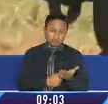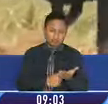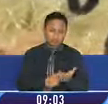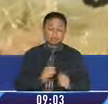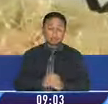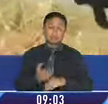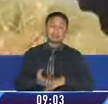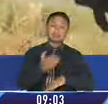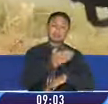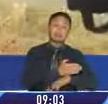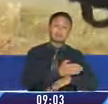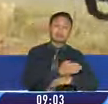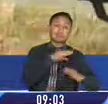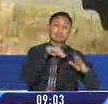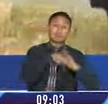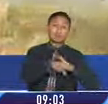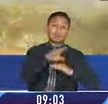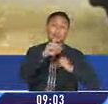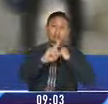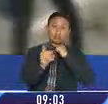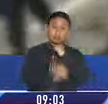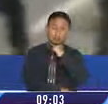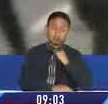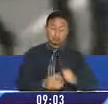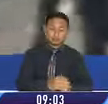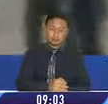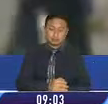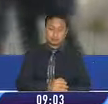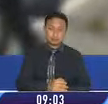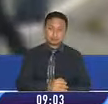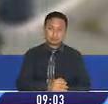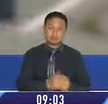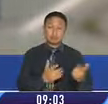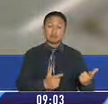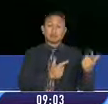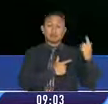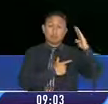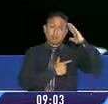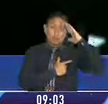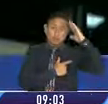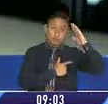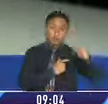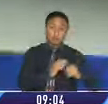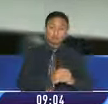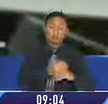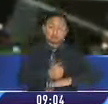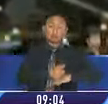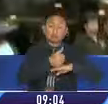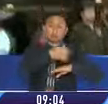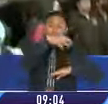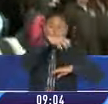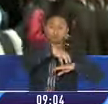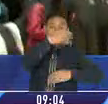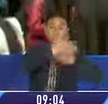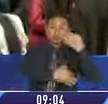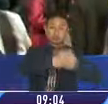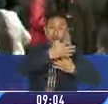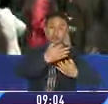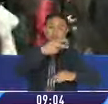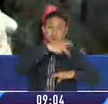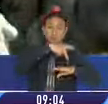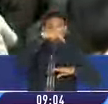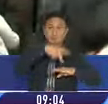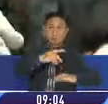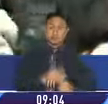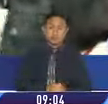fue ingresado en la sala de lo penal, penal militar y policial de la Corte Provincial de Justicia de